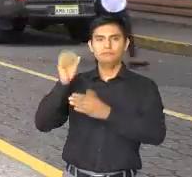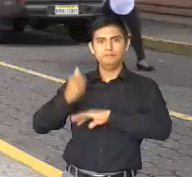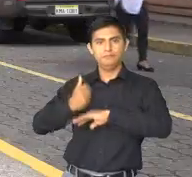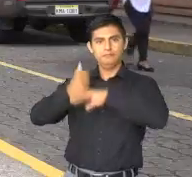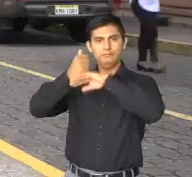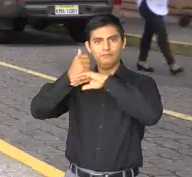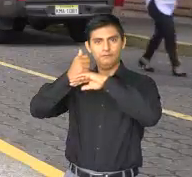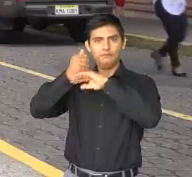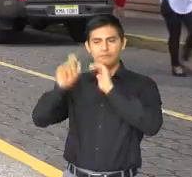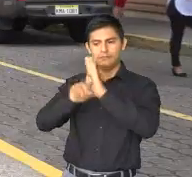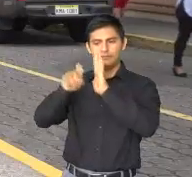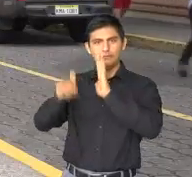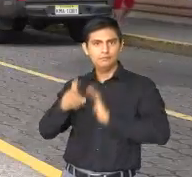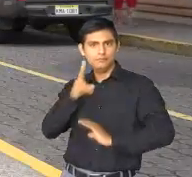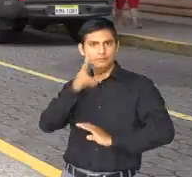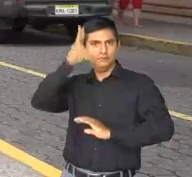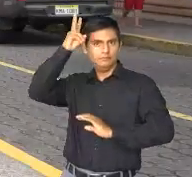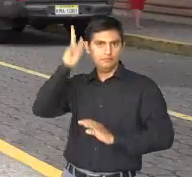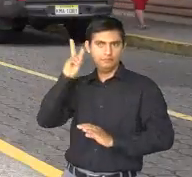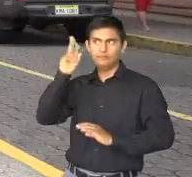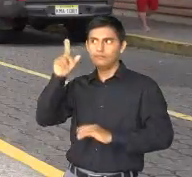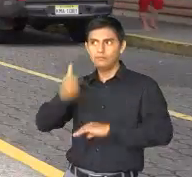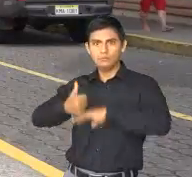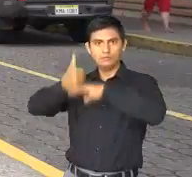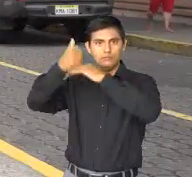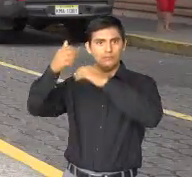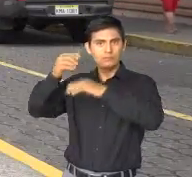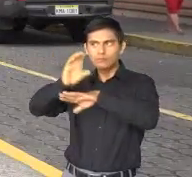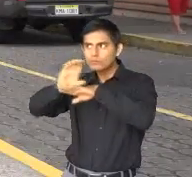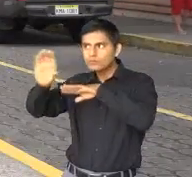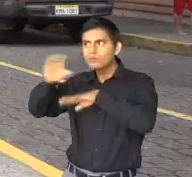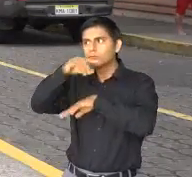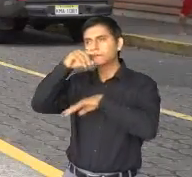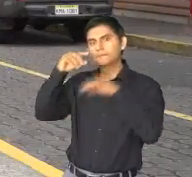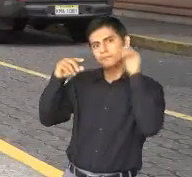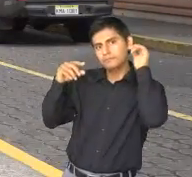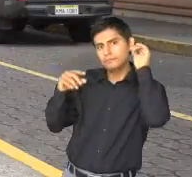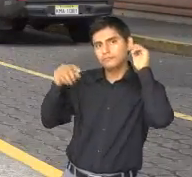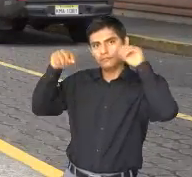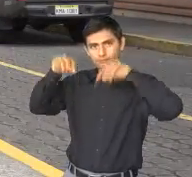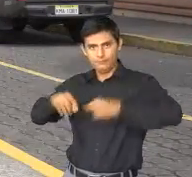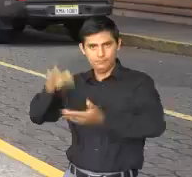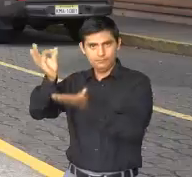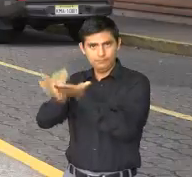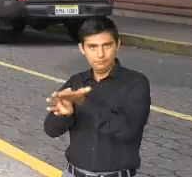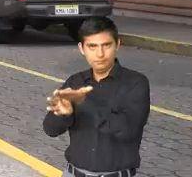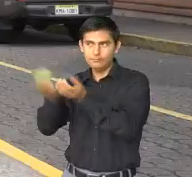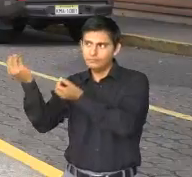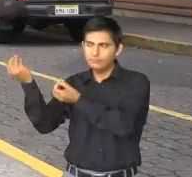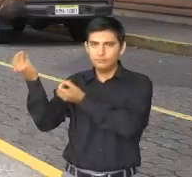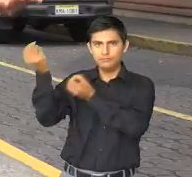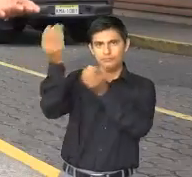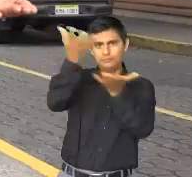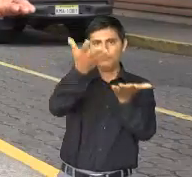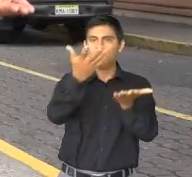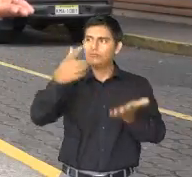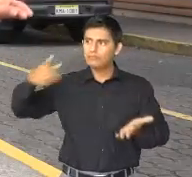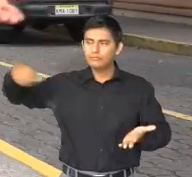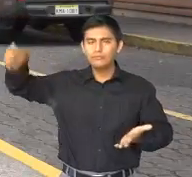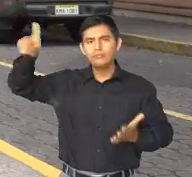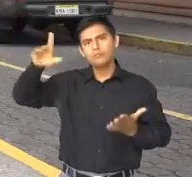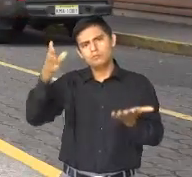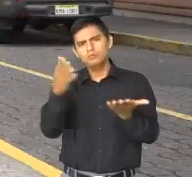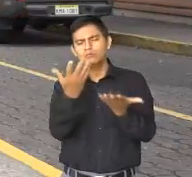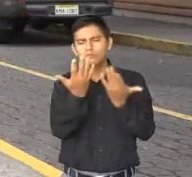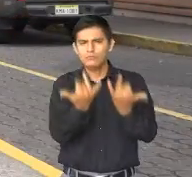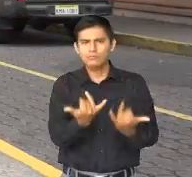abogado Vinicio Vega Jiménez, concejalas y concejales de nuestro cantón, los deseos más fervientes de que en